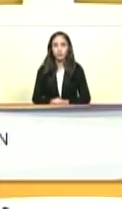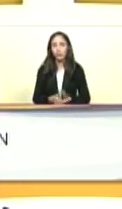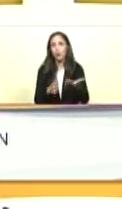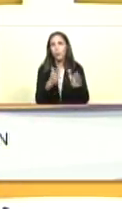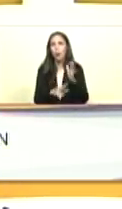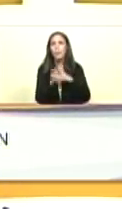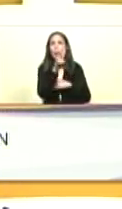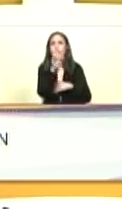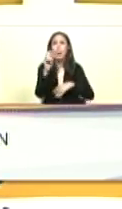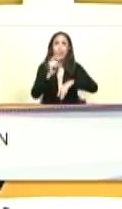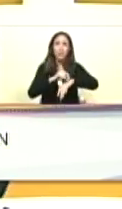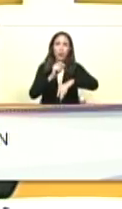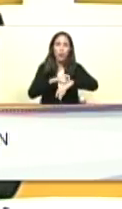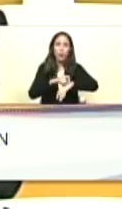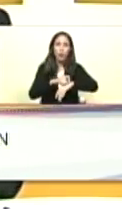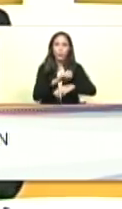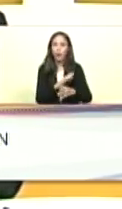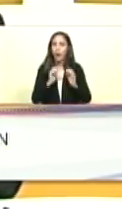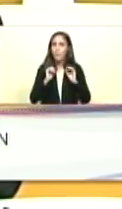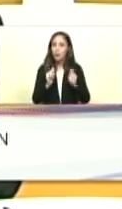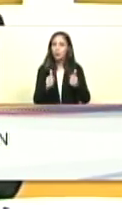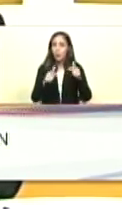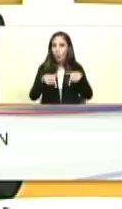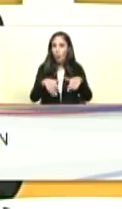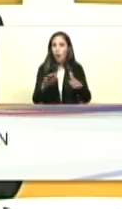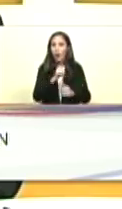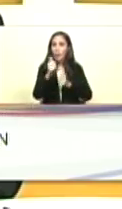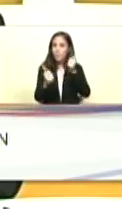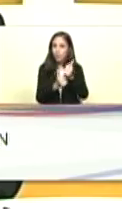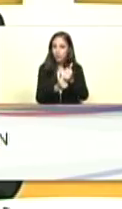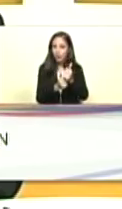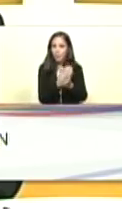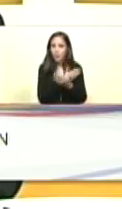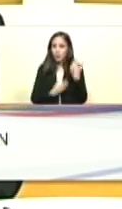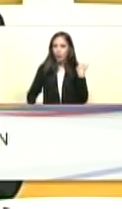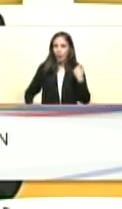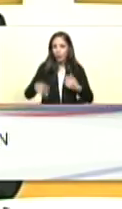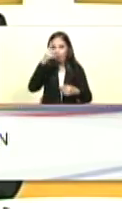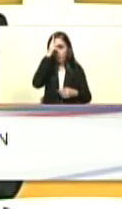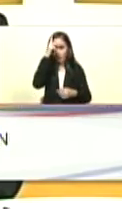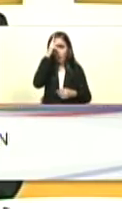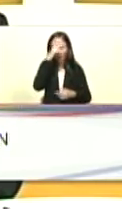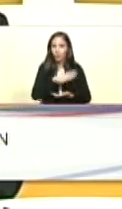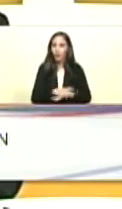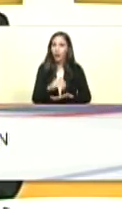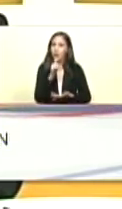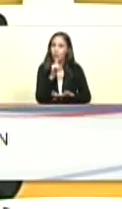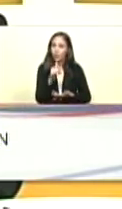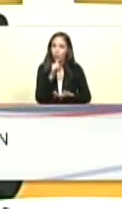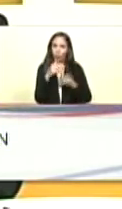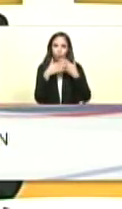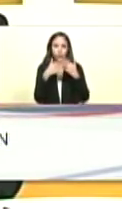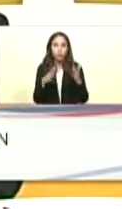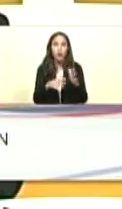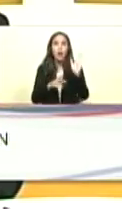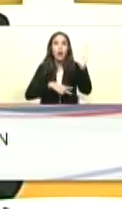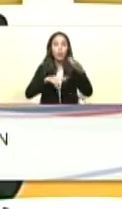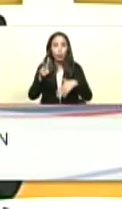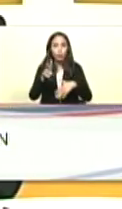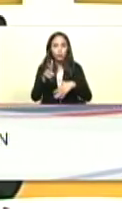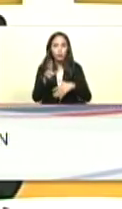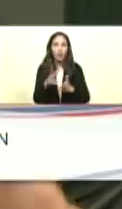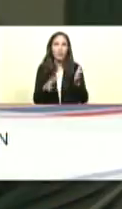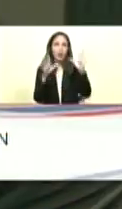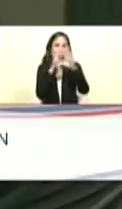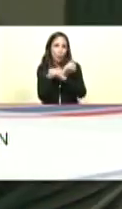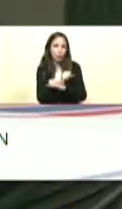20 horas, a partir del momento en que el vicepresidente ejecutivo salió a las 00:20 horas, a las